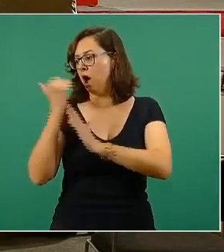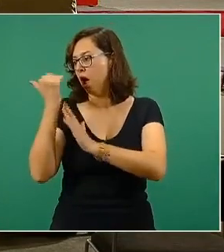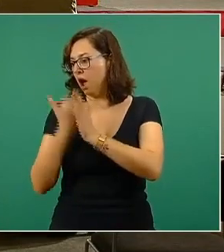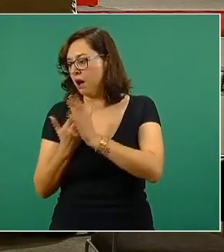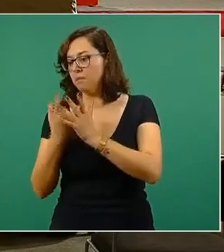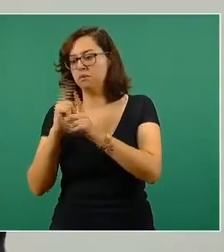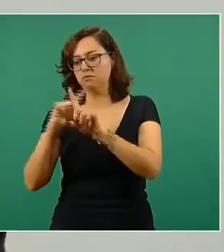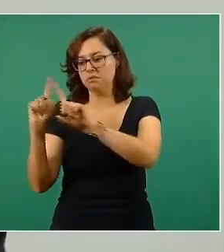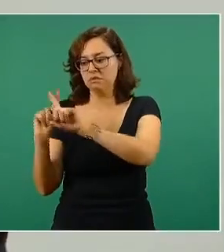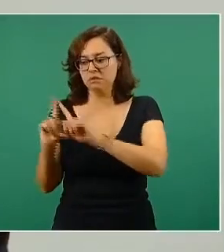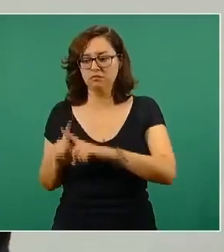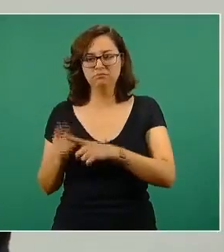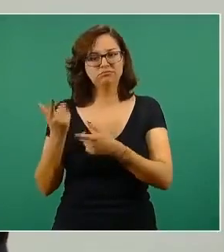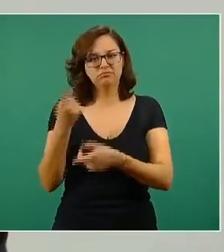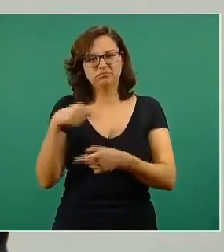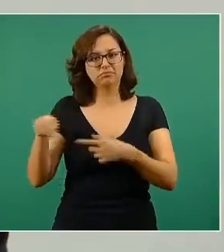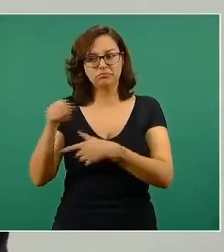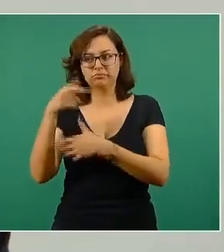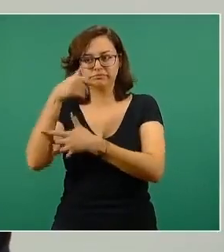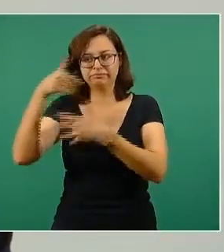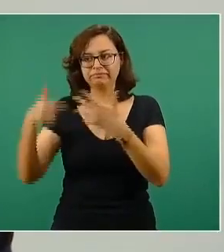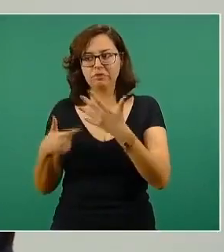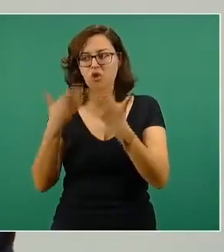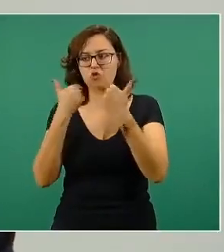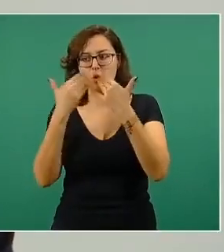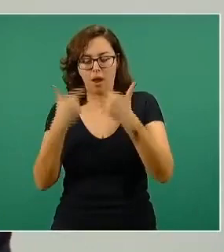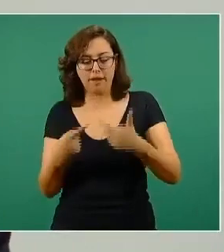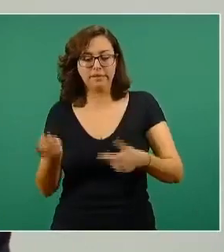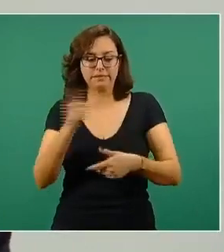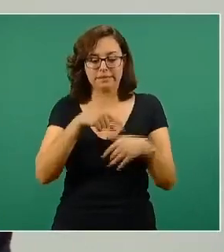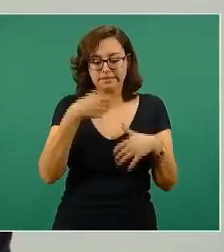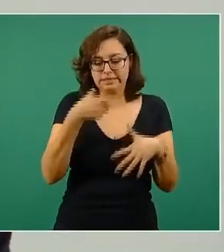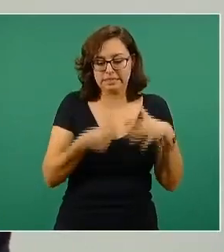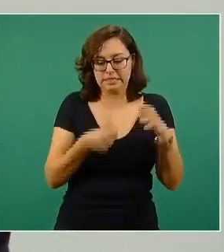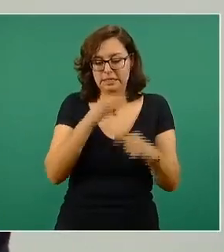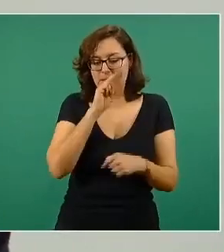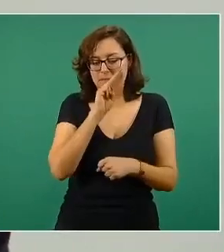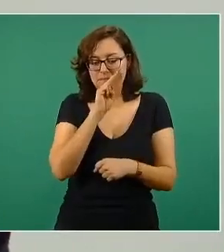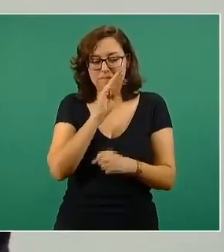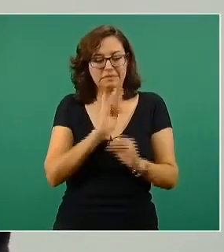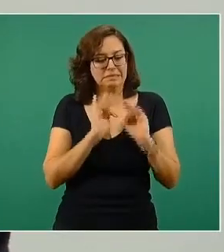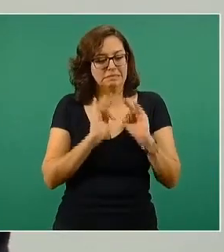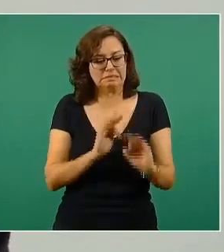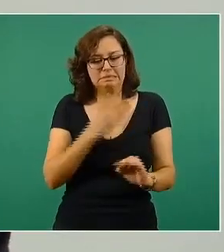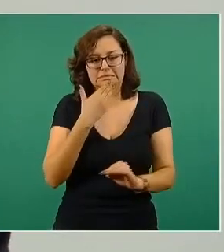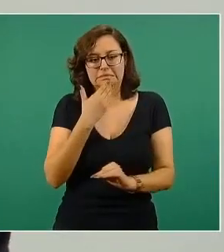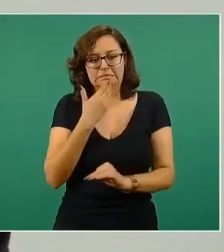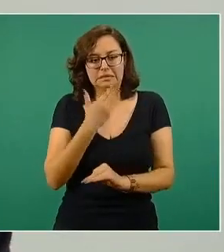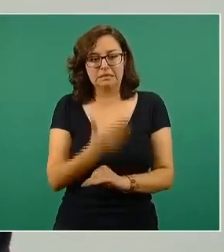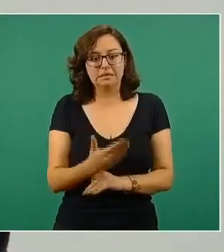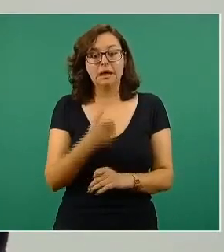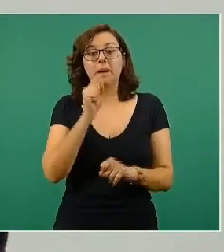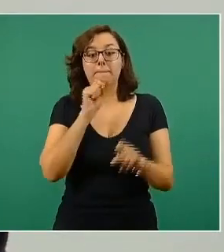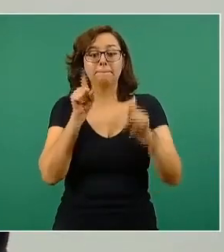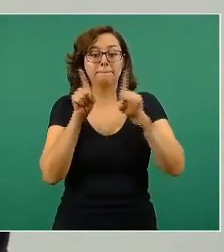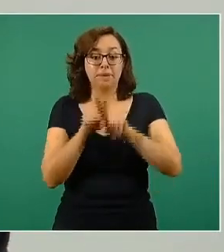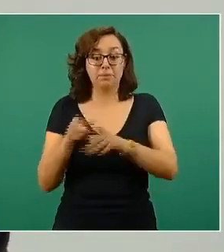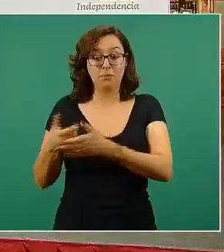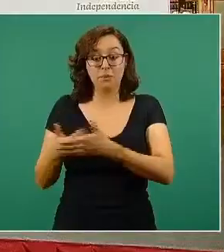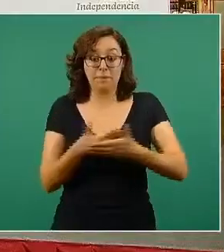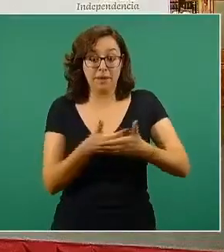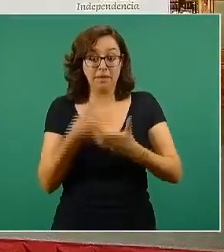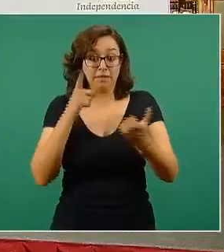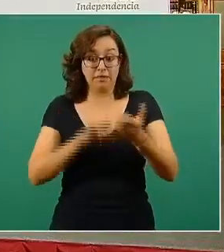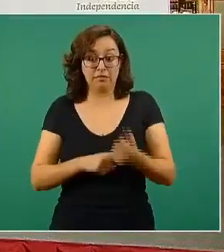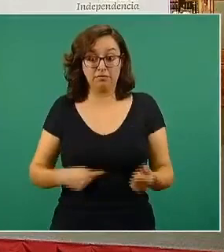de lípidos, y obviamente el beneficio que lleva o conlleva el tracto digestivo de un recién